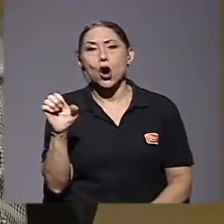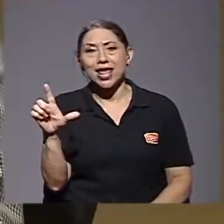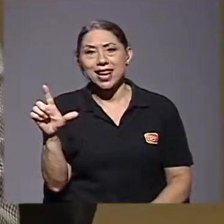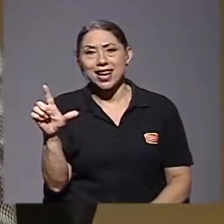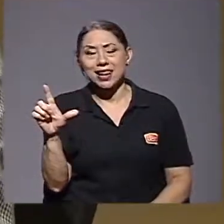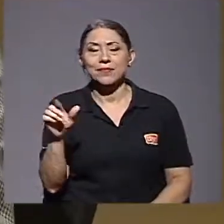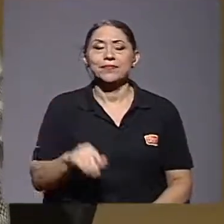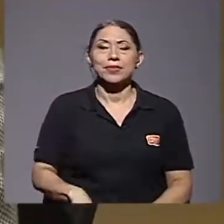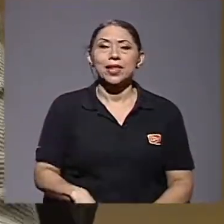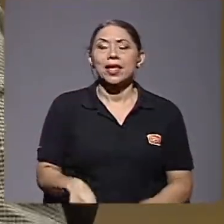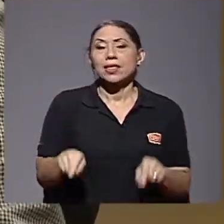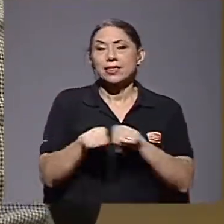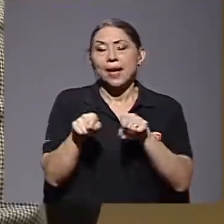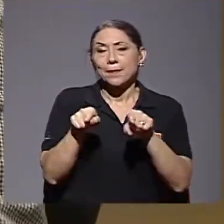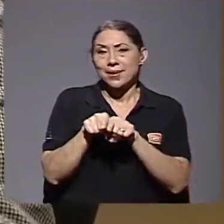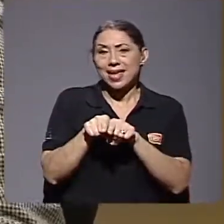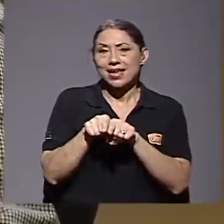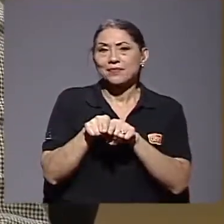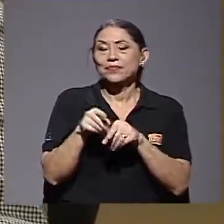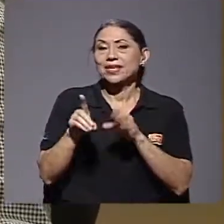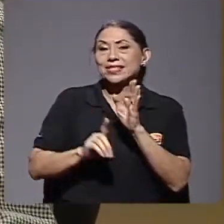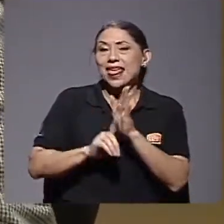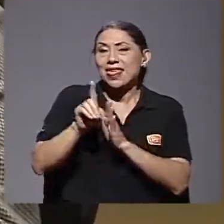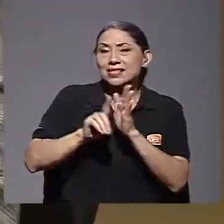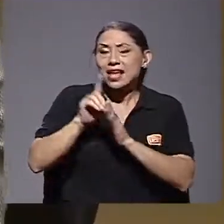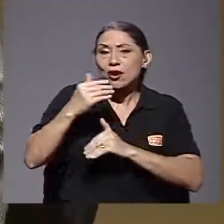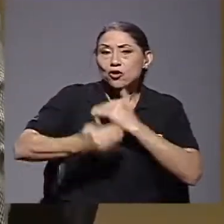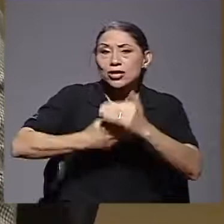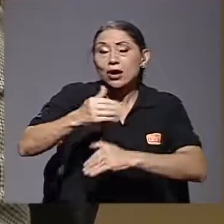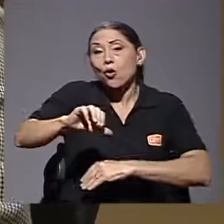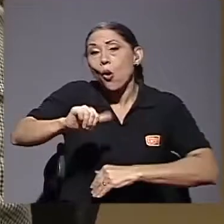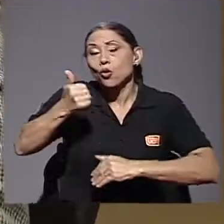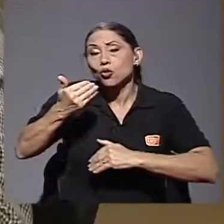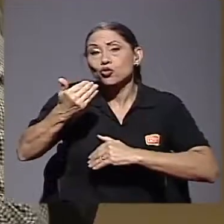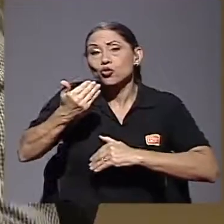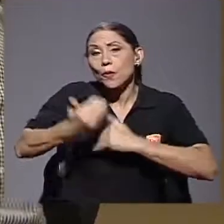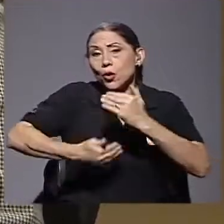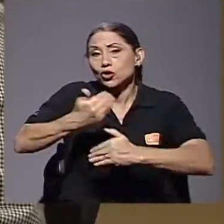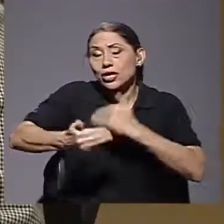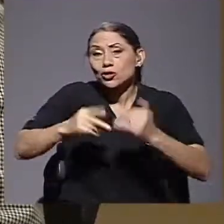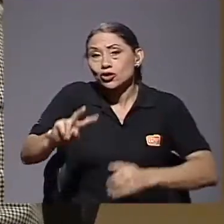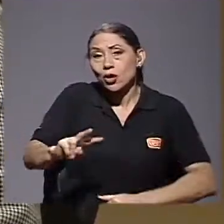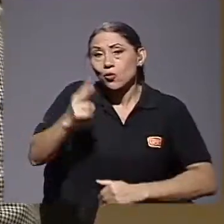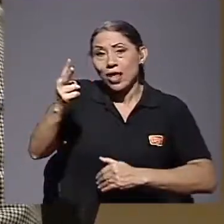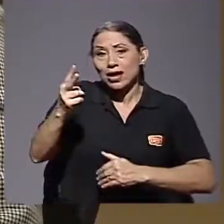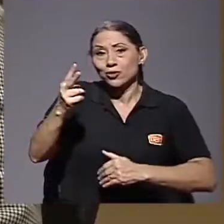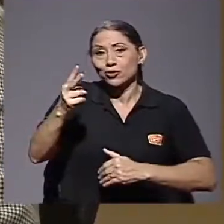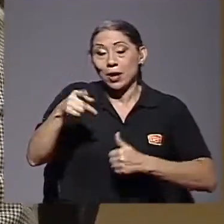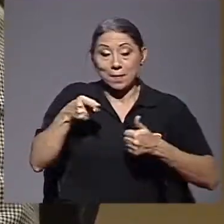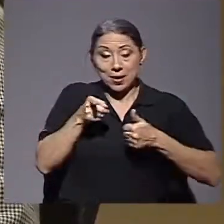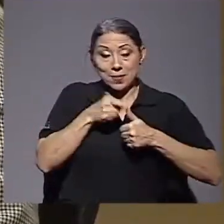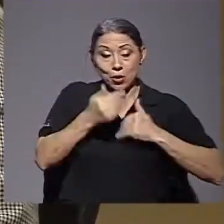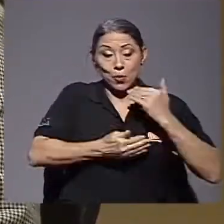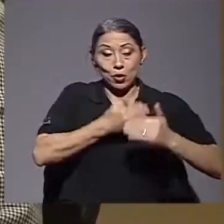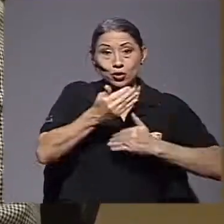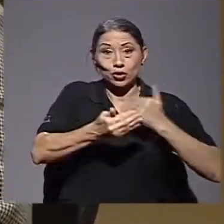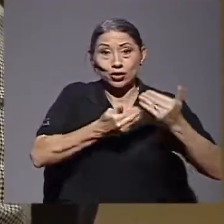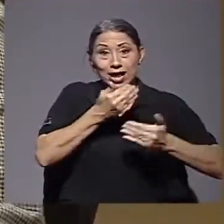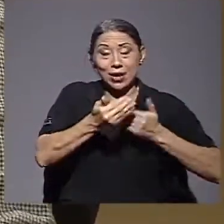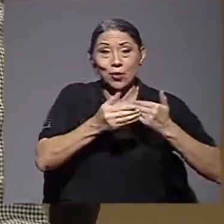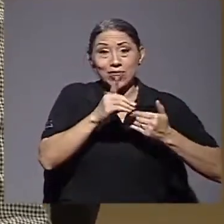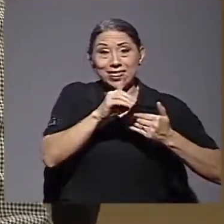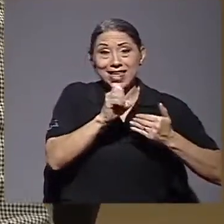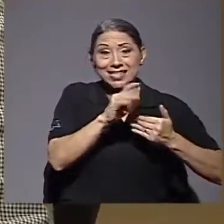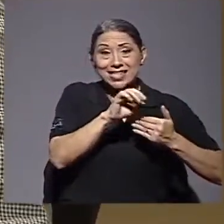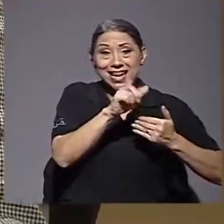también, desarrollaron otros procesos secundarios después del proceso inicial de destilación